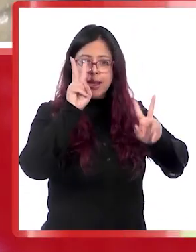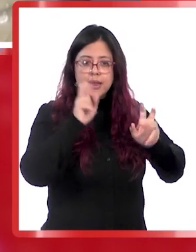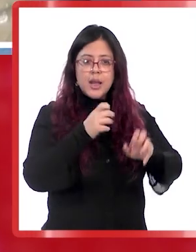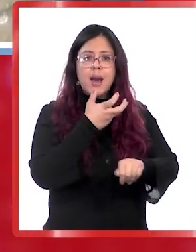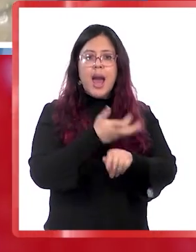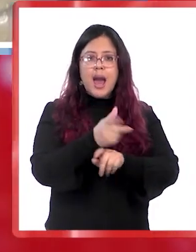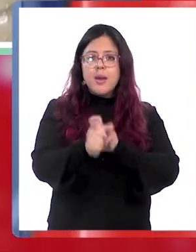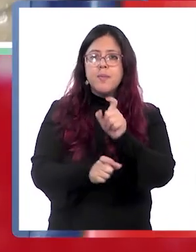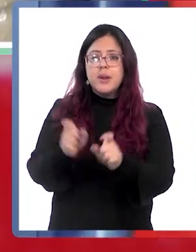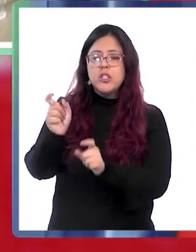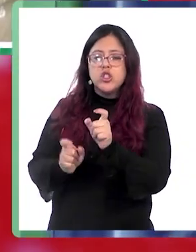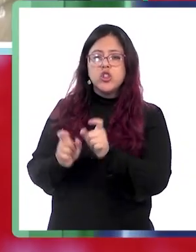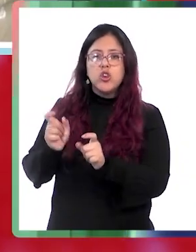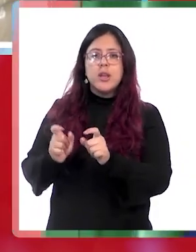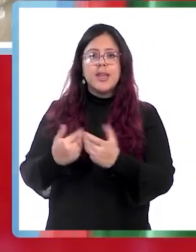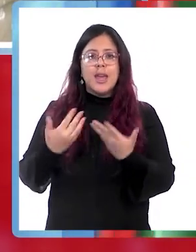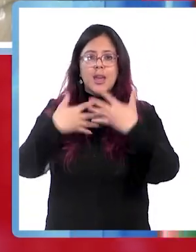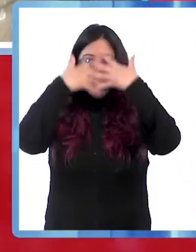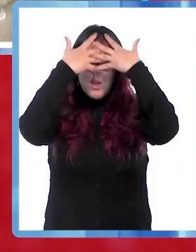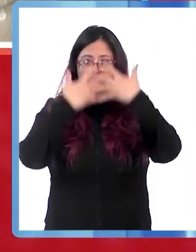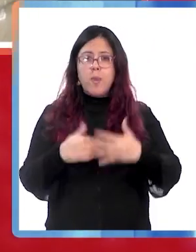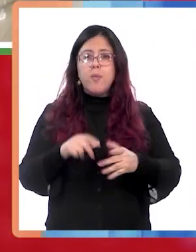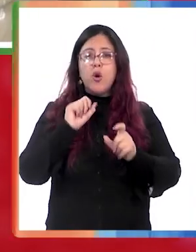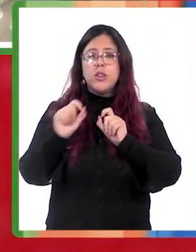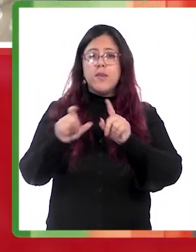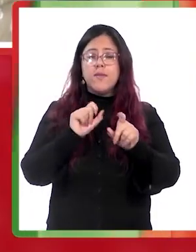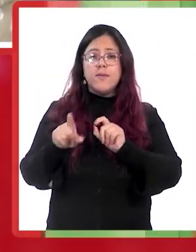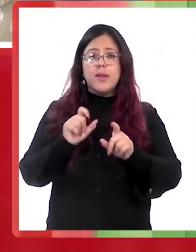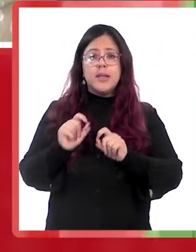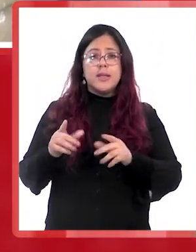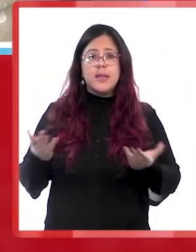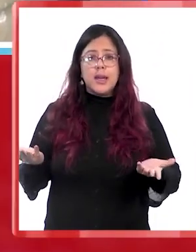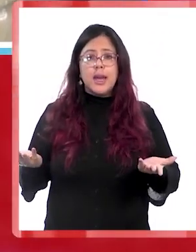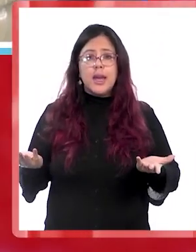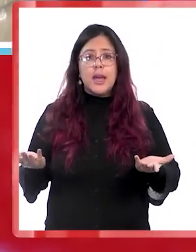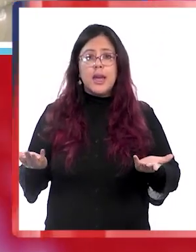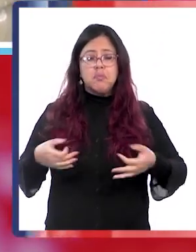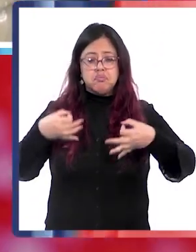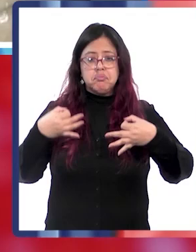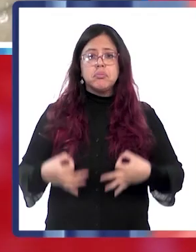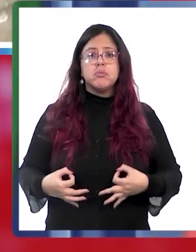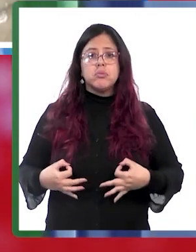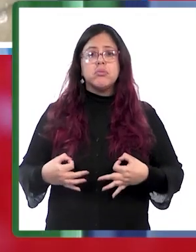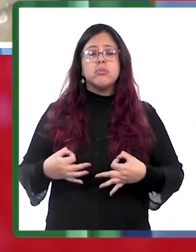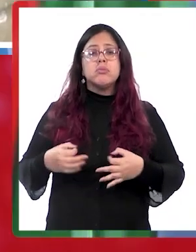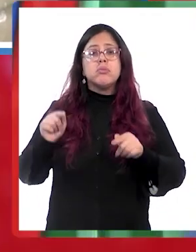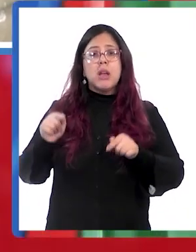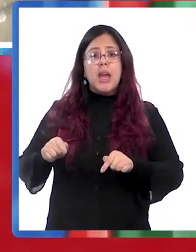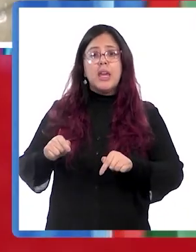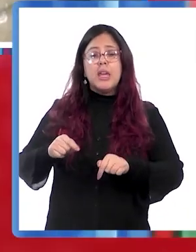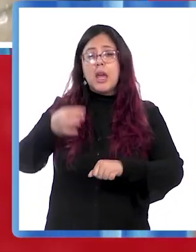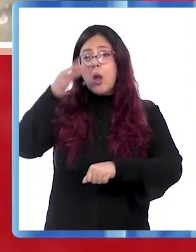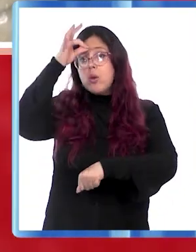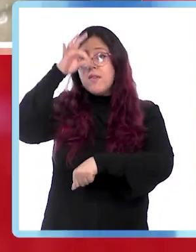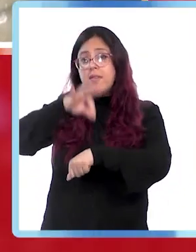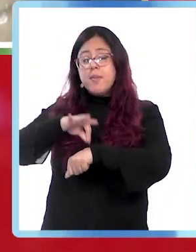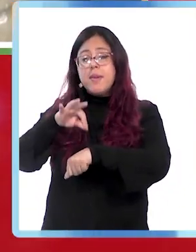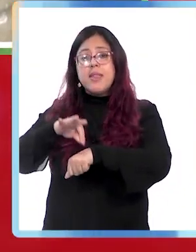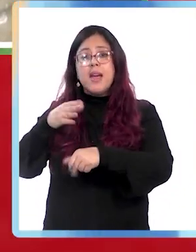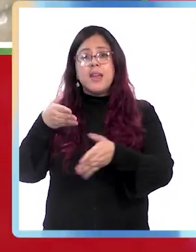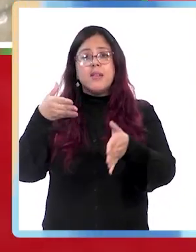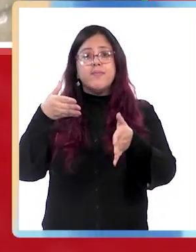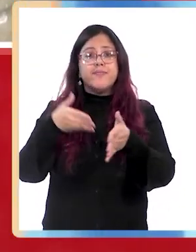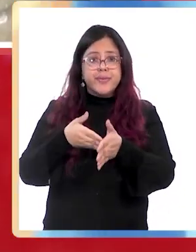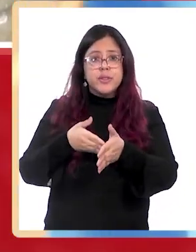personas que están con su sistema inmune completo, que son por lo demás sanos, es una enfermedad autolimitada, que puede tener unos días, ¿no es